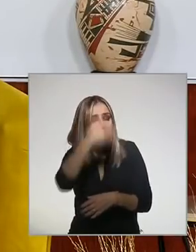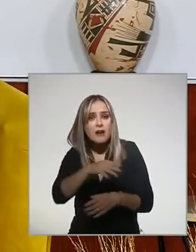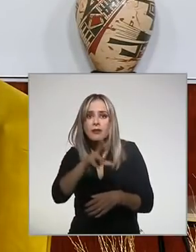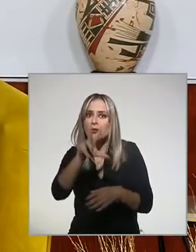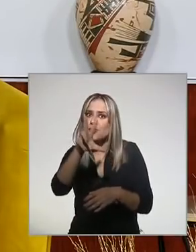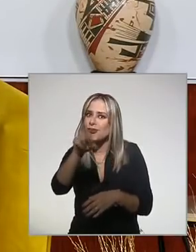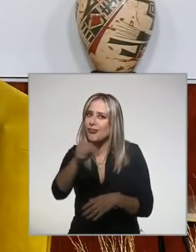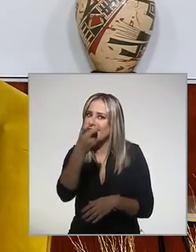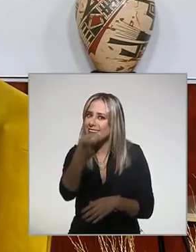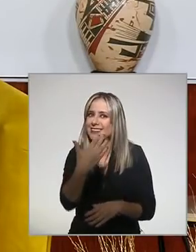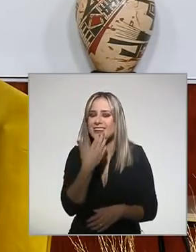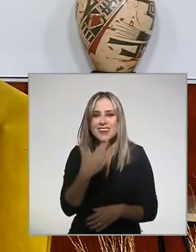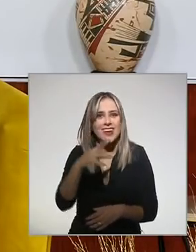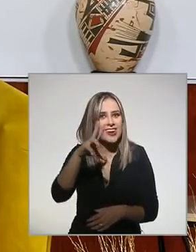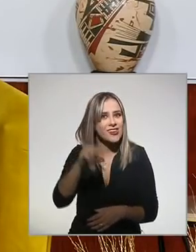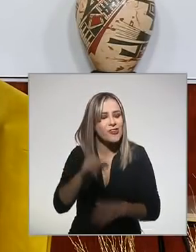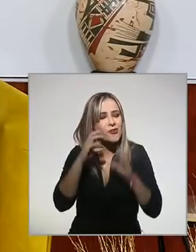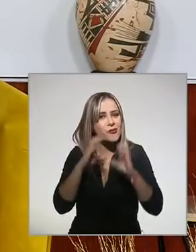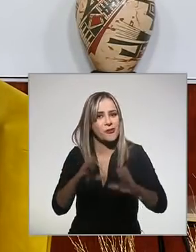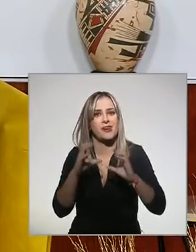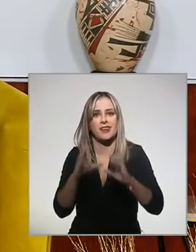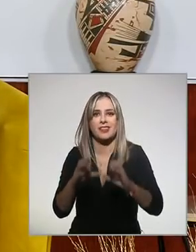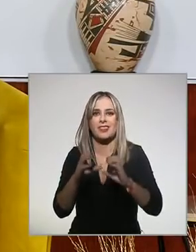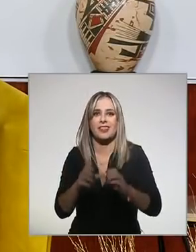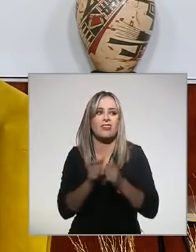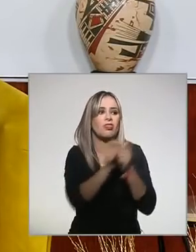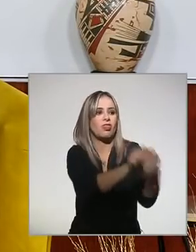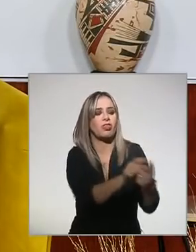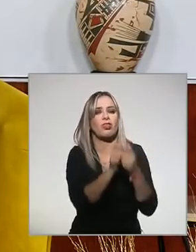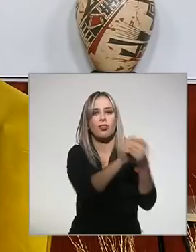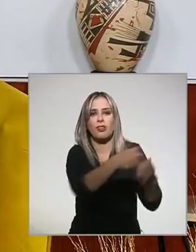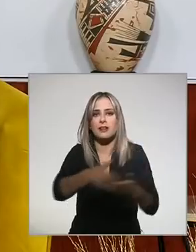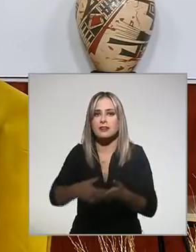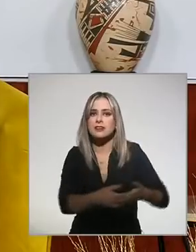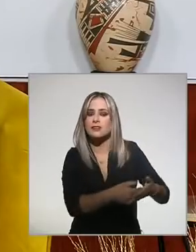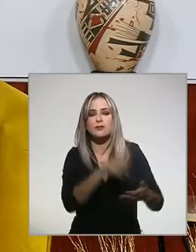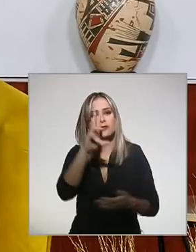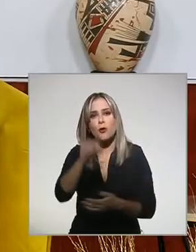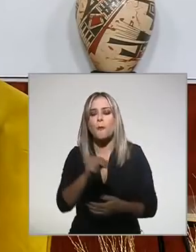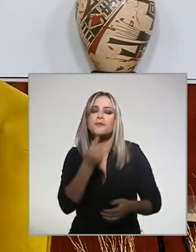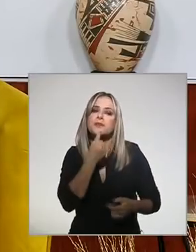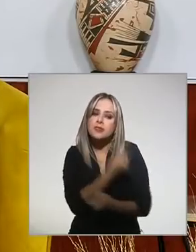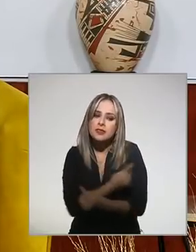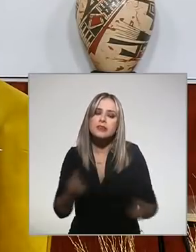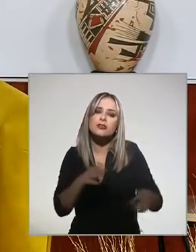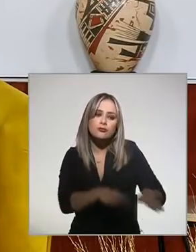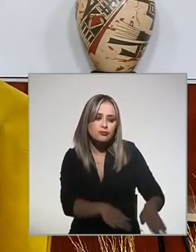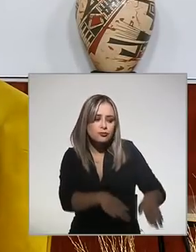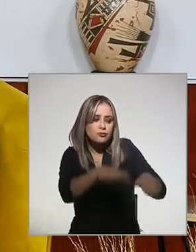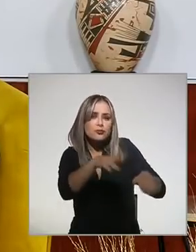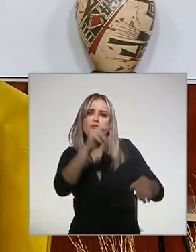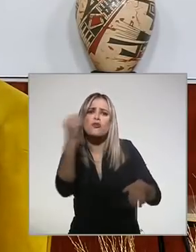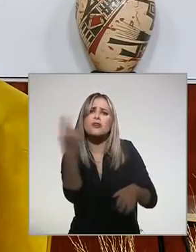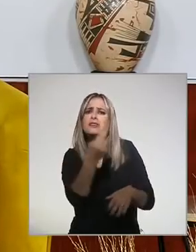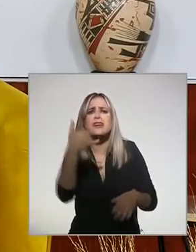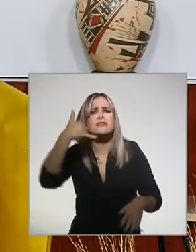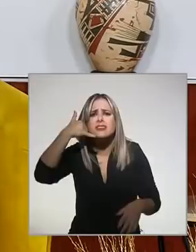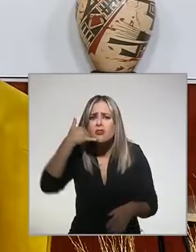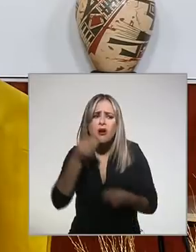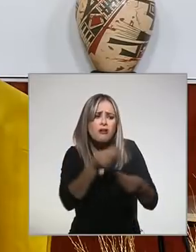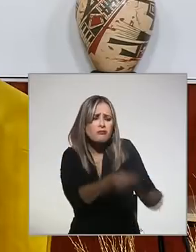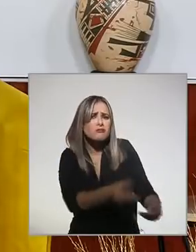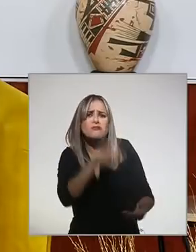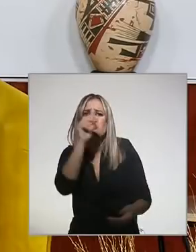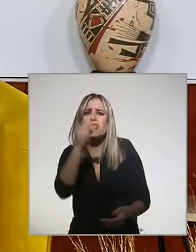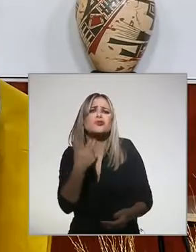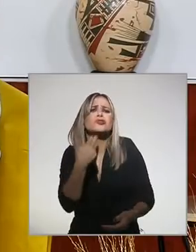foco sobre lo que nos mencionabas. Lo importante es que también respetar el desarrollo de los niños y darnos cuenta que hay edades en las que no necesitan ni les aporta nada